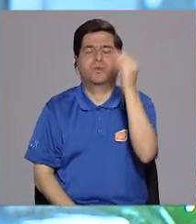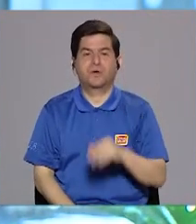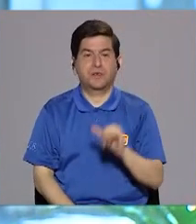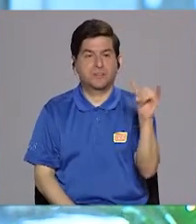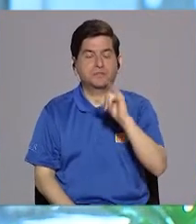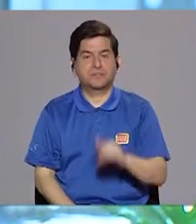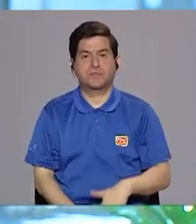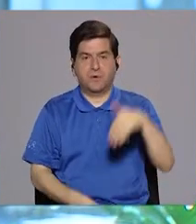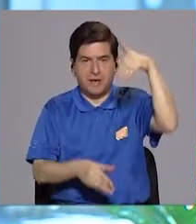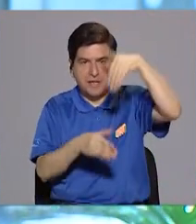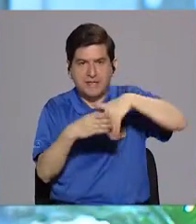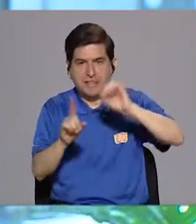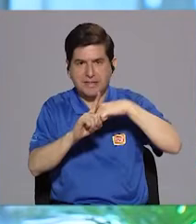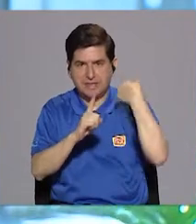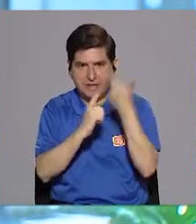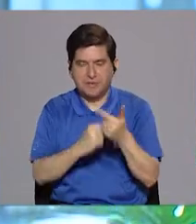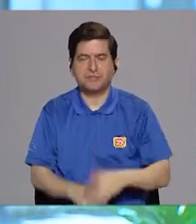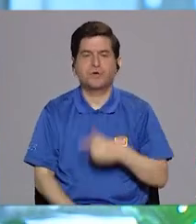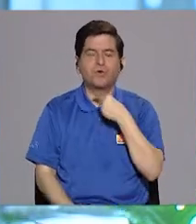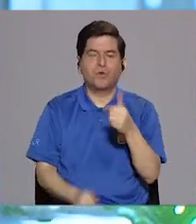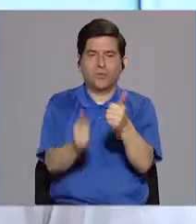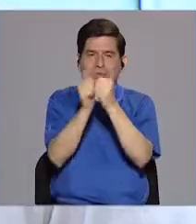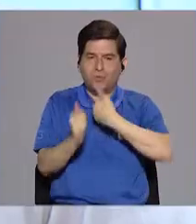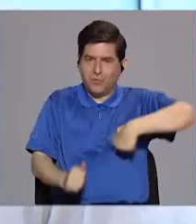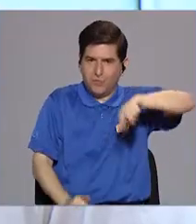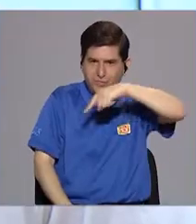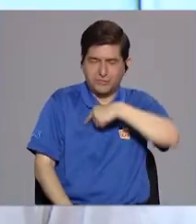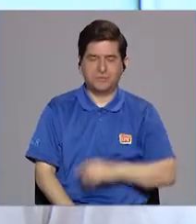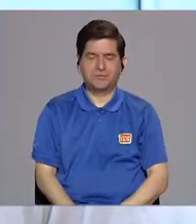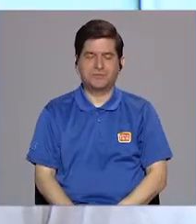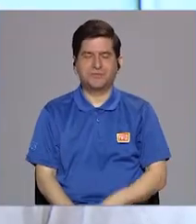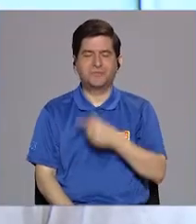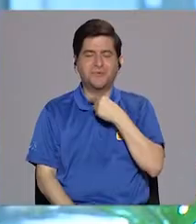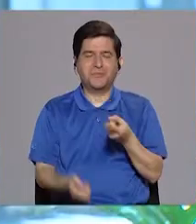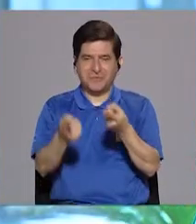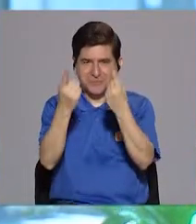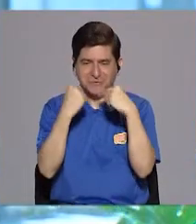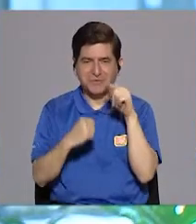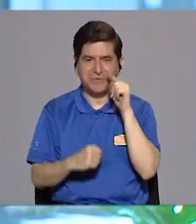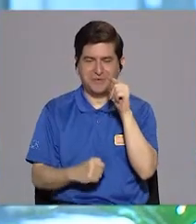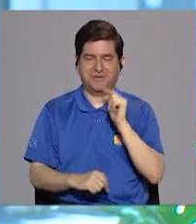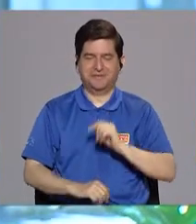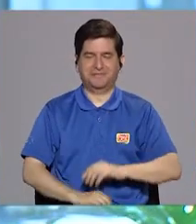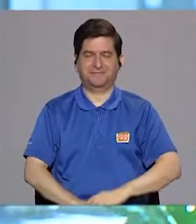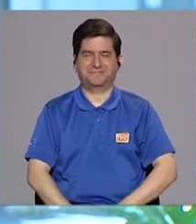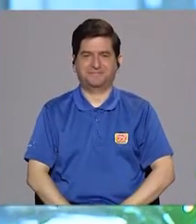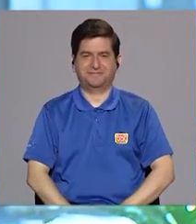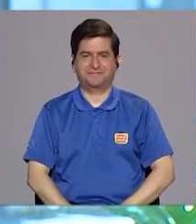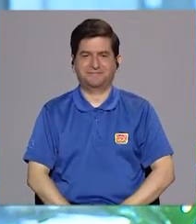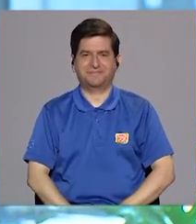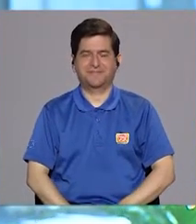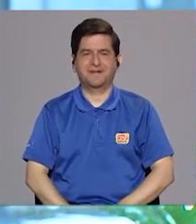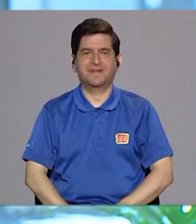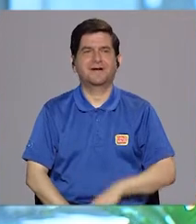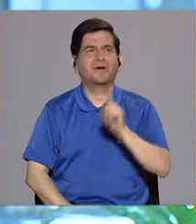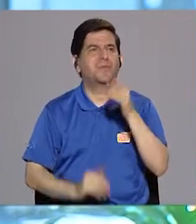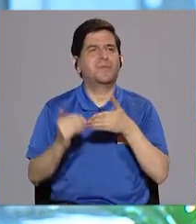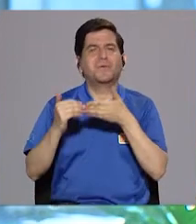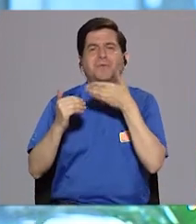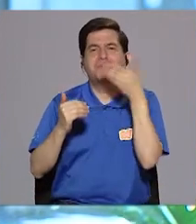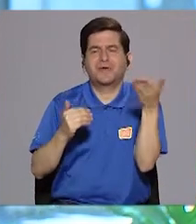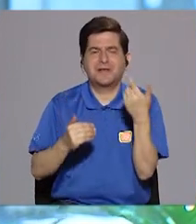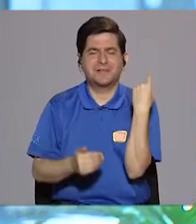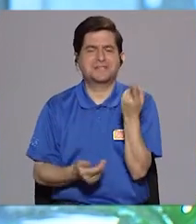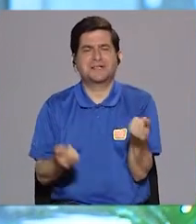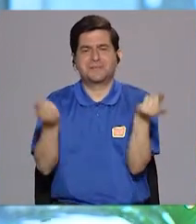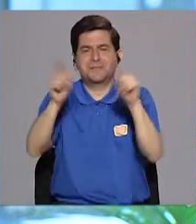también la intervención social. Así que un placer tenerlo con nosotros. Un placer estar aquí con ustedes. Don Joan, una de las cosas que